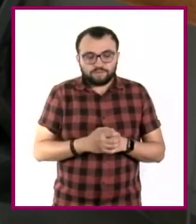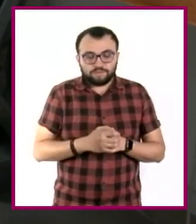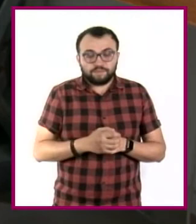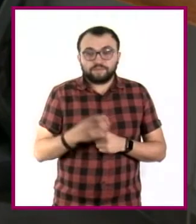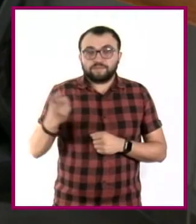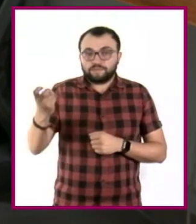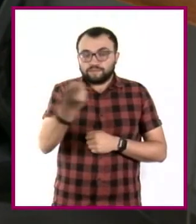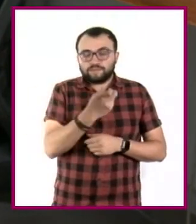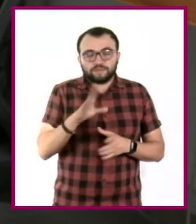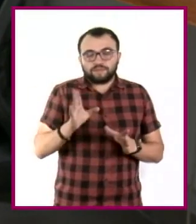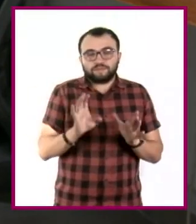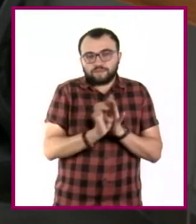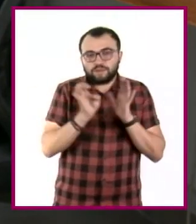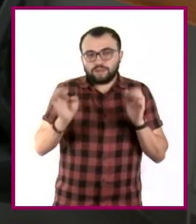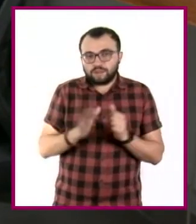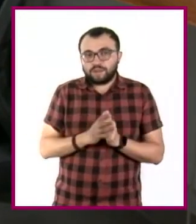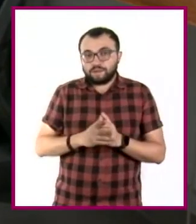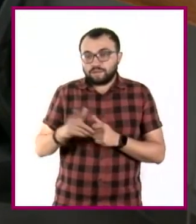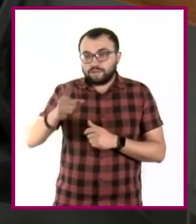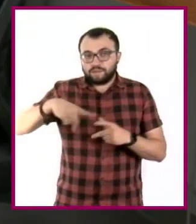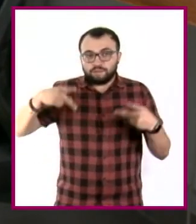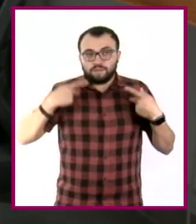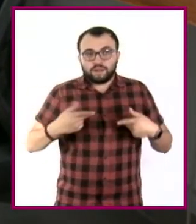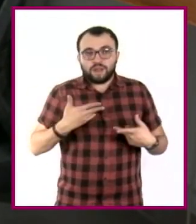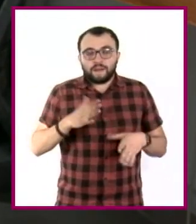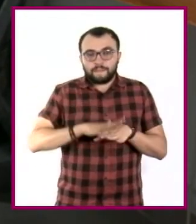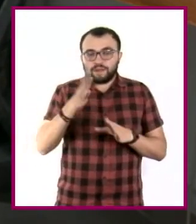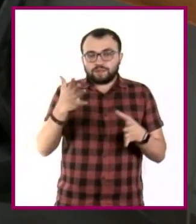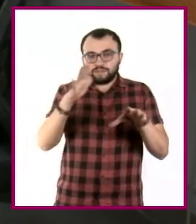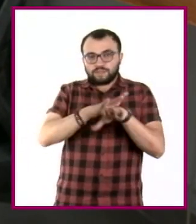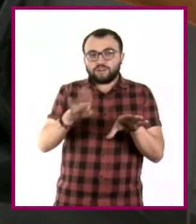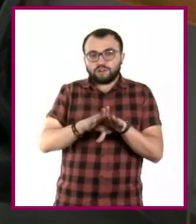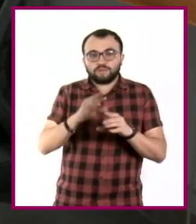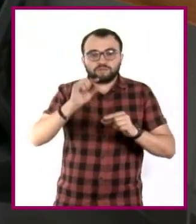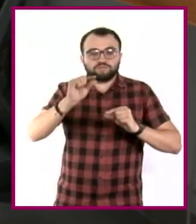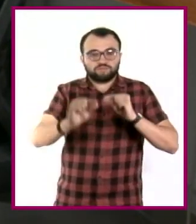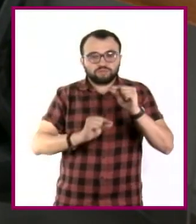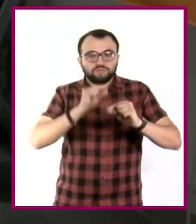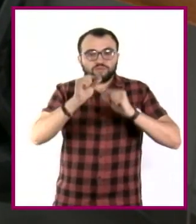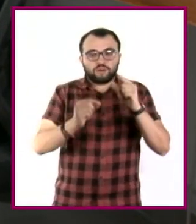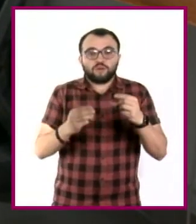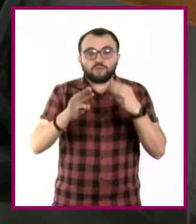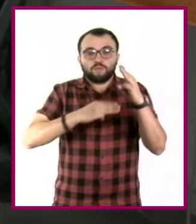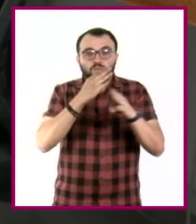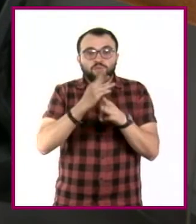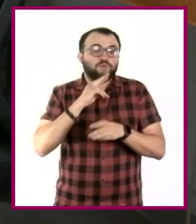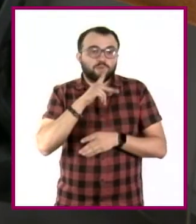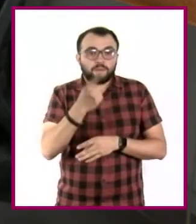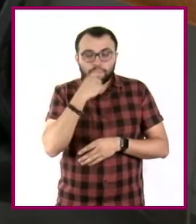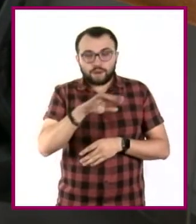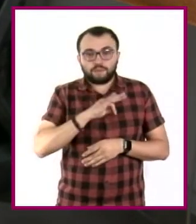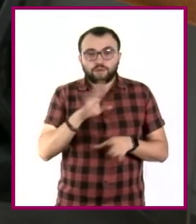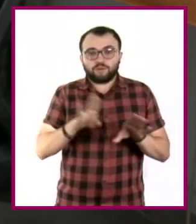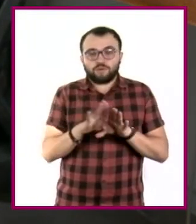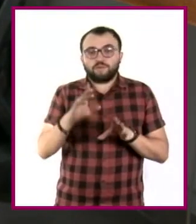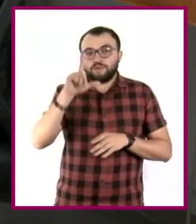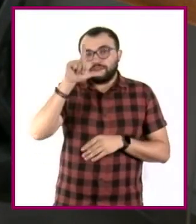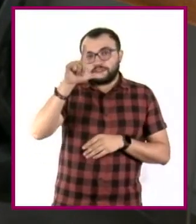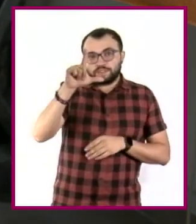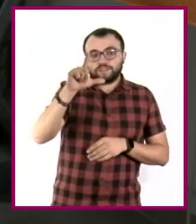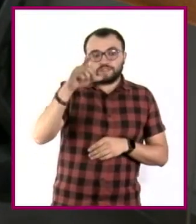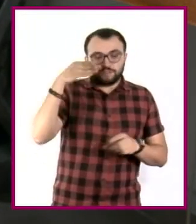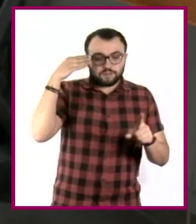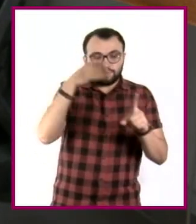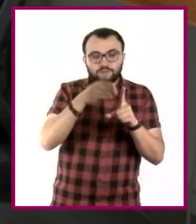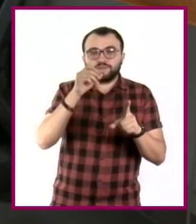Estos son ejemplos de que la juventud se ha involucrado más en construir un mundo mejor y así poder lograr los 17 Objetivos de